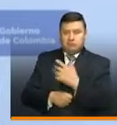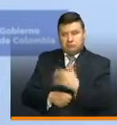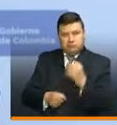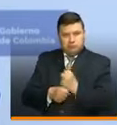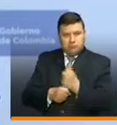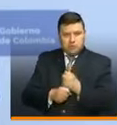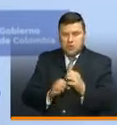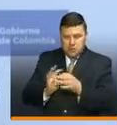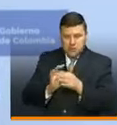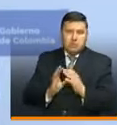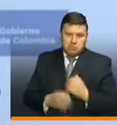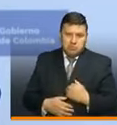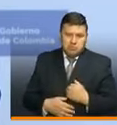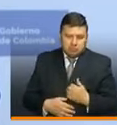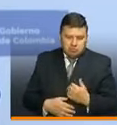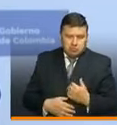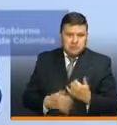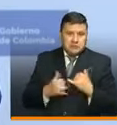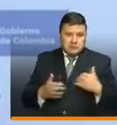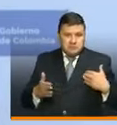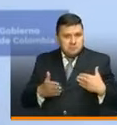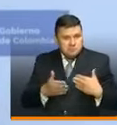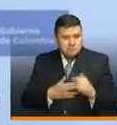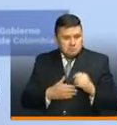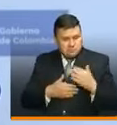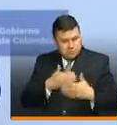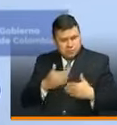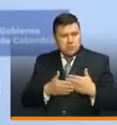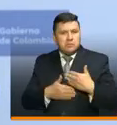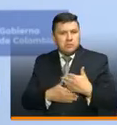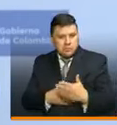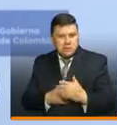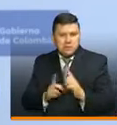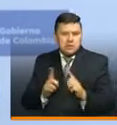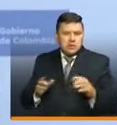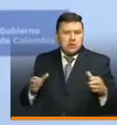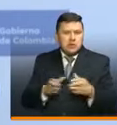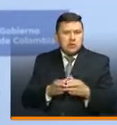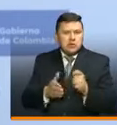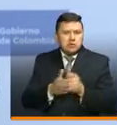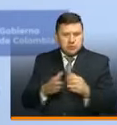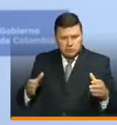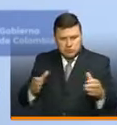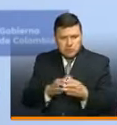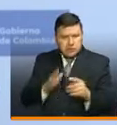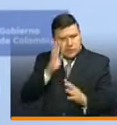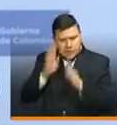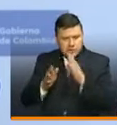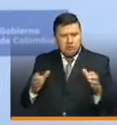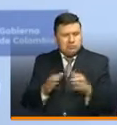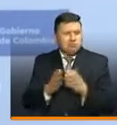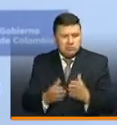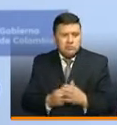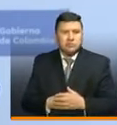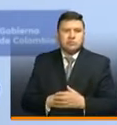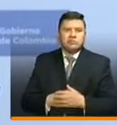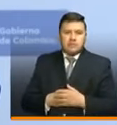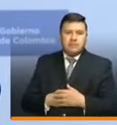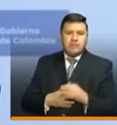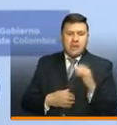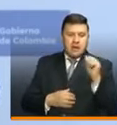EAN juntos, y de hecho aquí se termina de hilar un poquito diferentes socios que estaban en esta iniciativa.